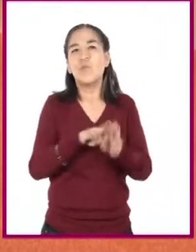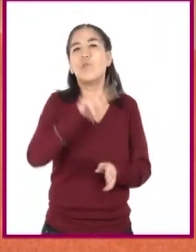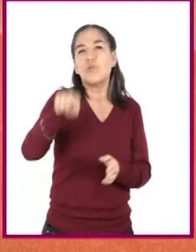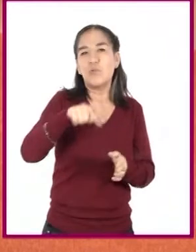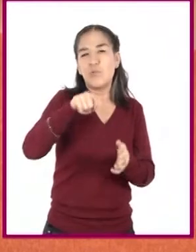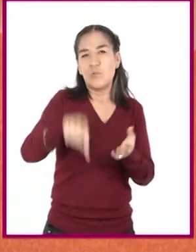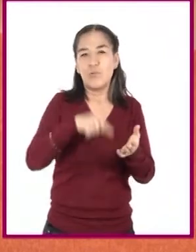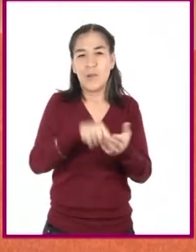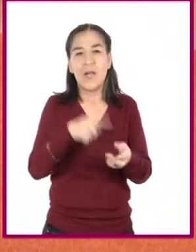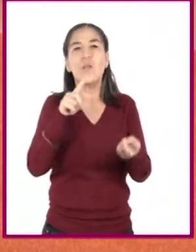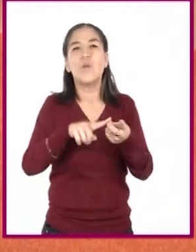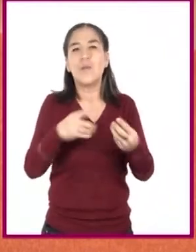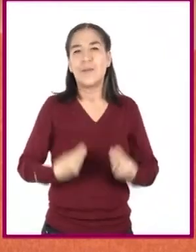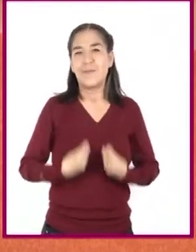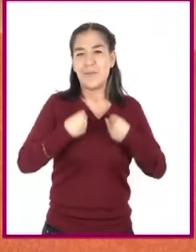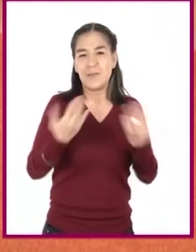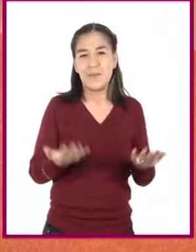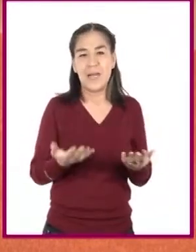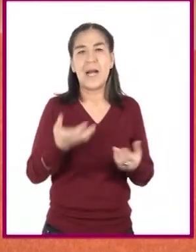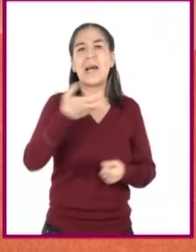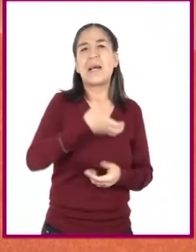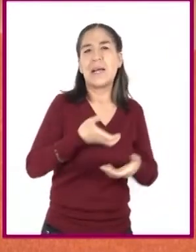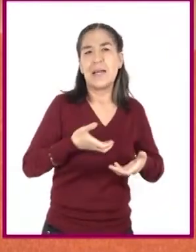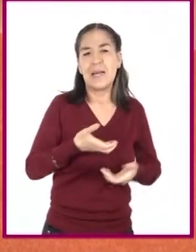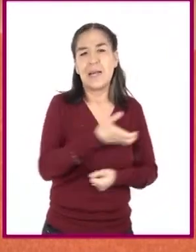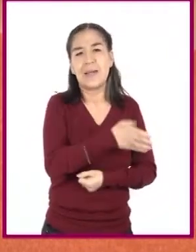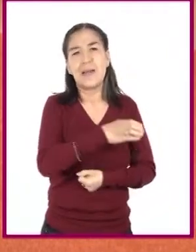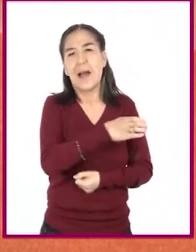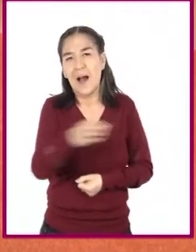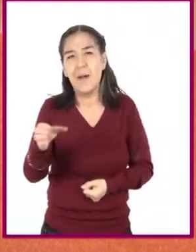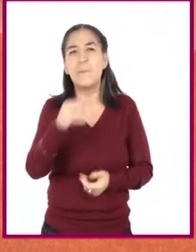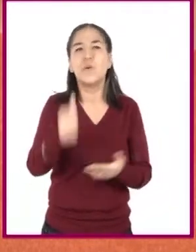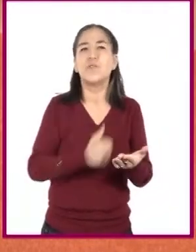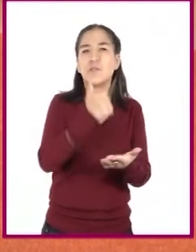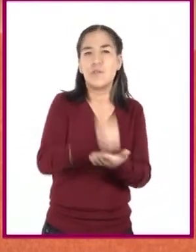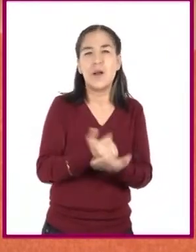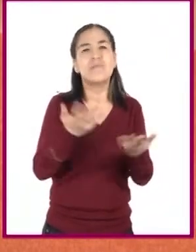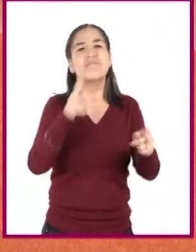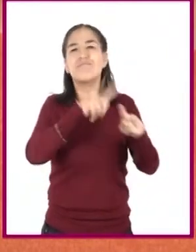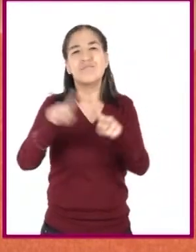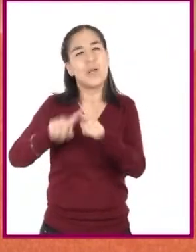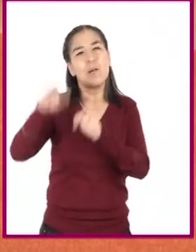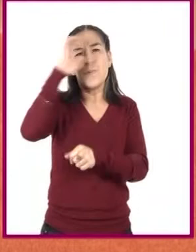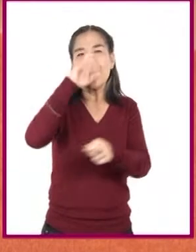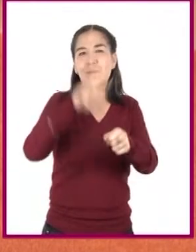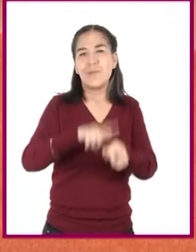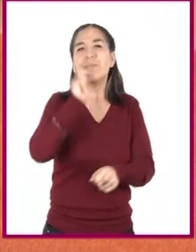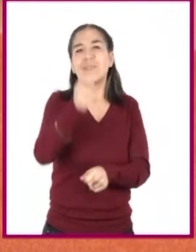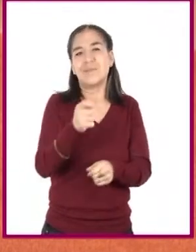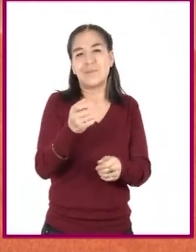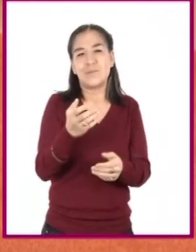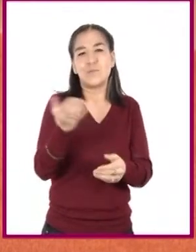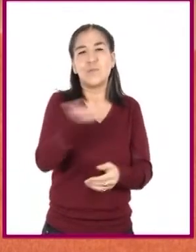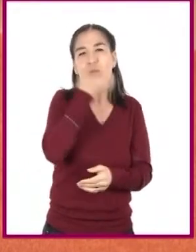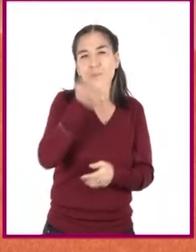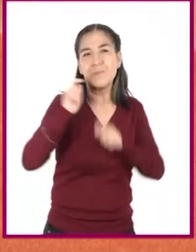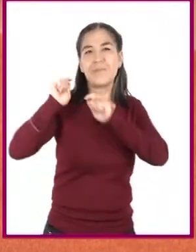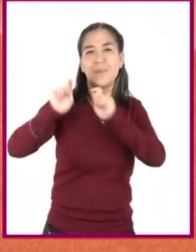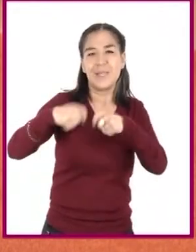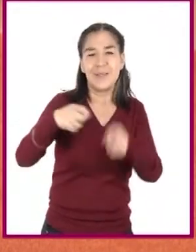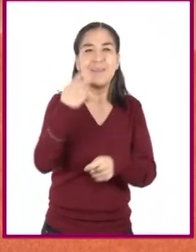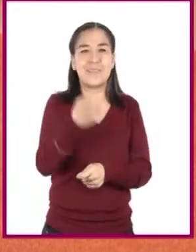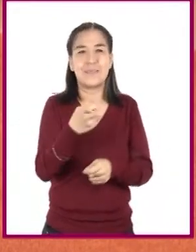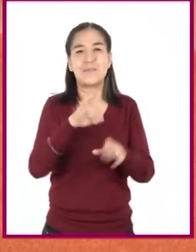vive, sea en el campo, ciudad o cualquier otro lugar de la cultura, como las costumbres y tradiciones